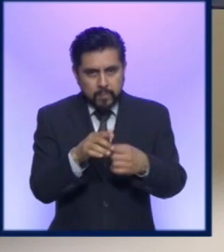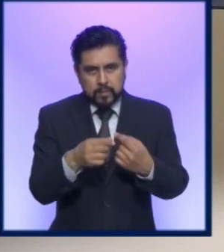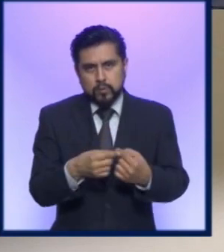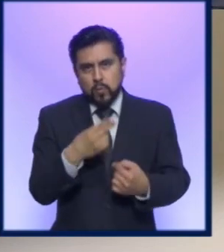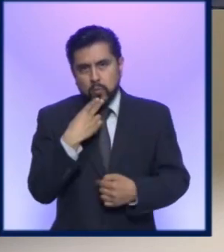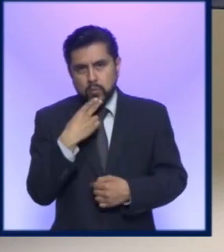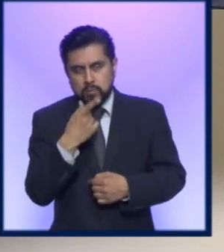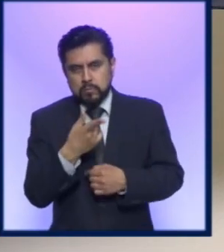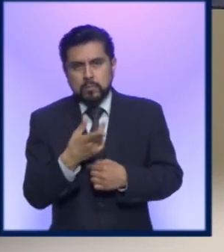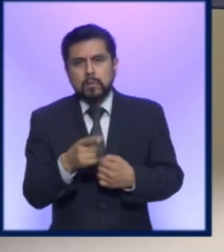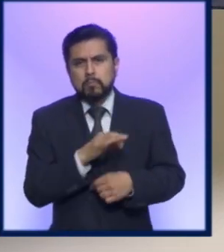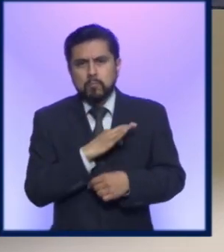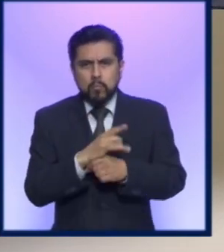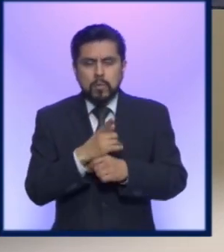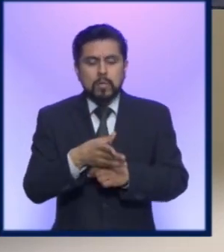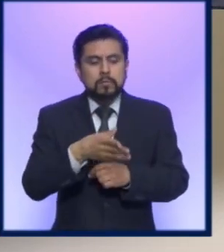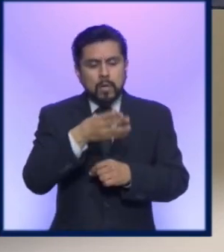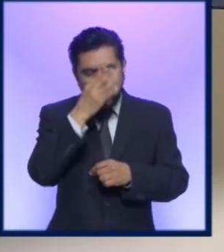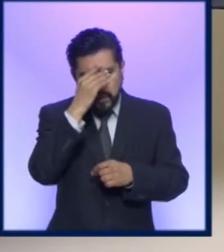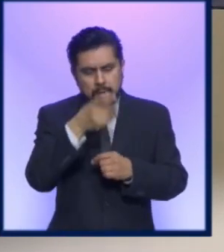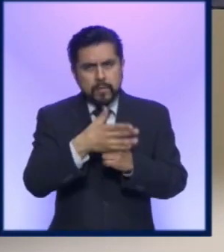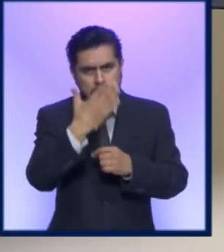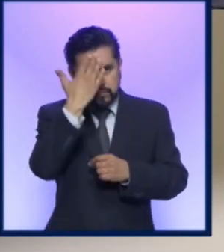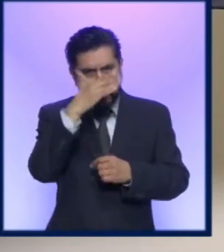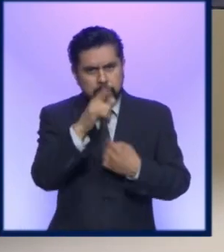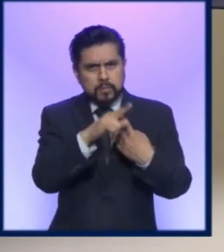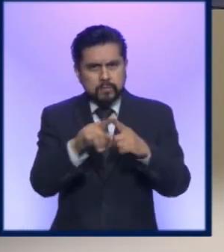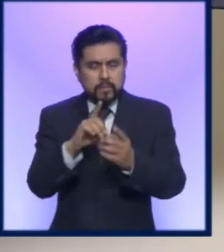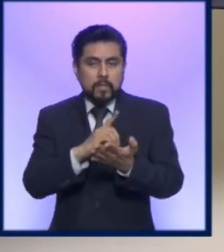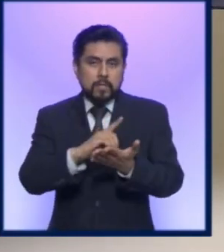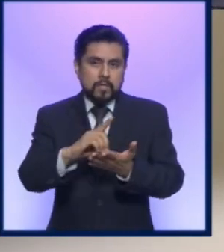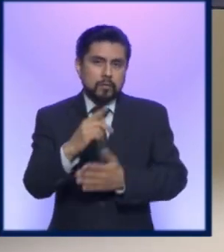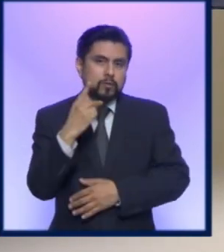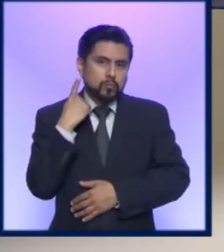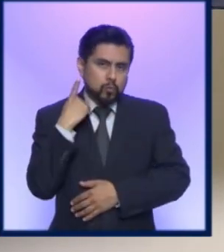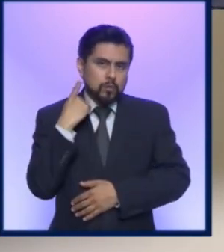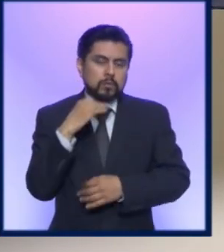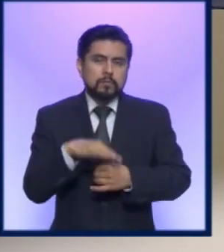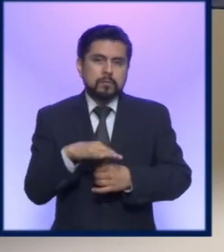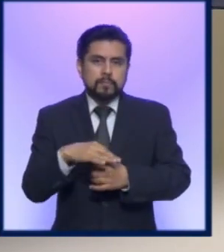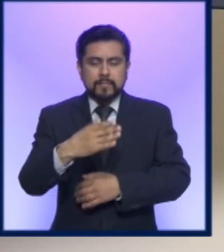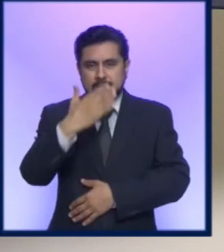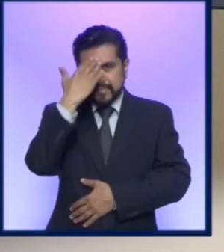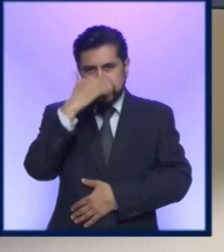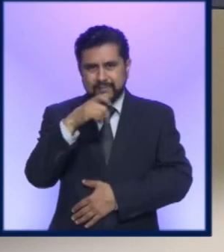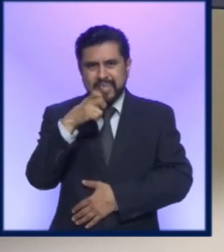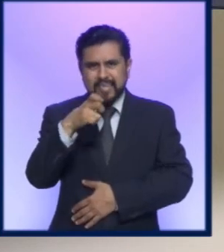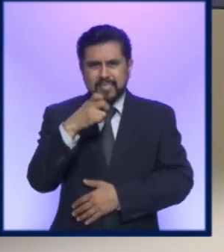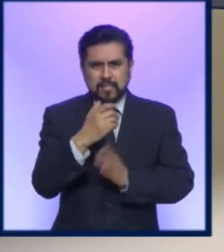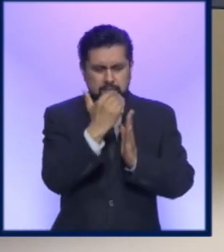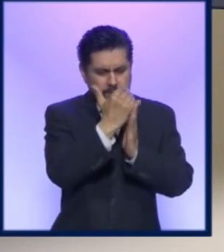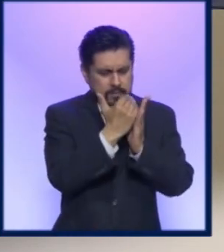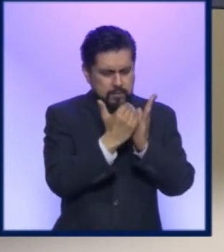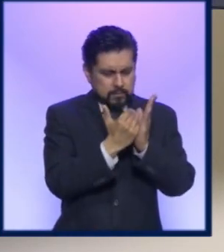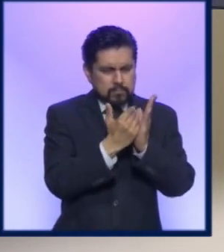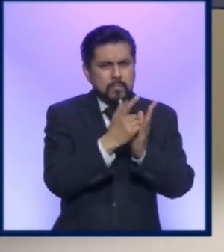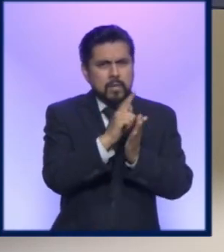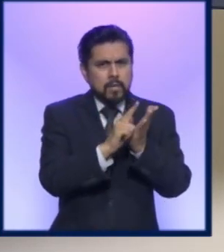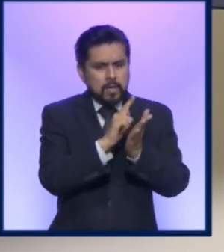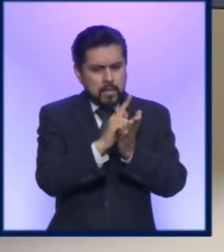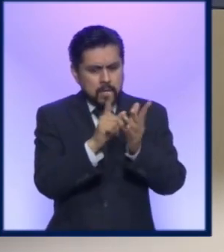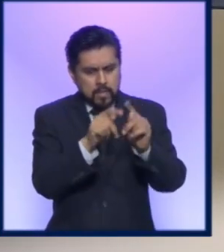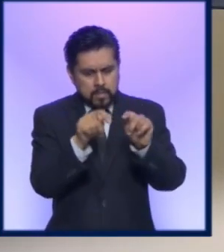útil y así Está enterado de sus derechos político-electorales ya sabe usted que estos criterios de jurisprudencia o tesis